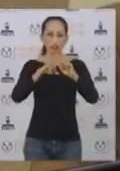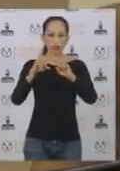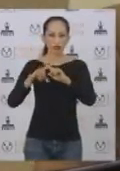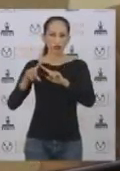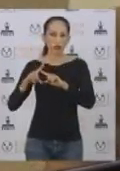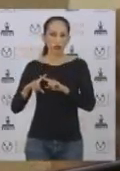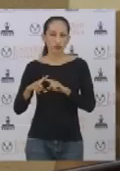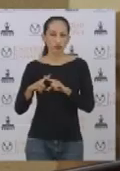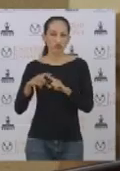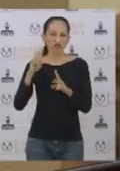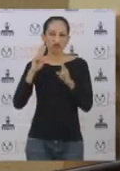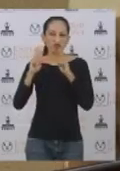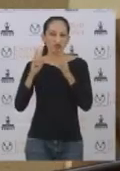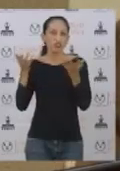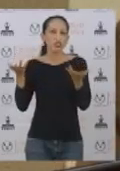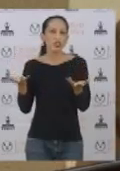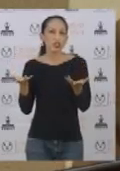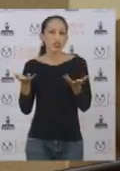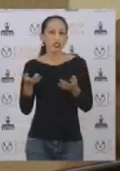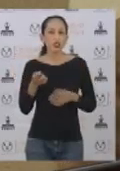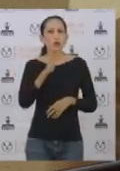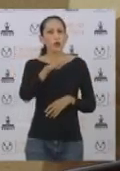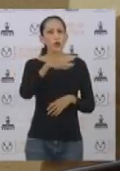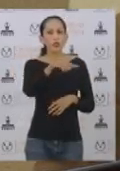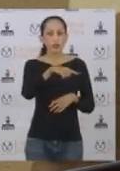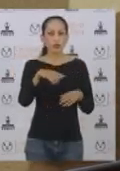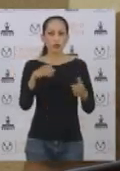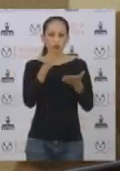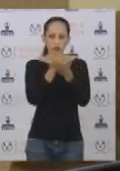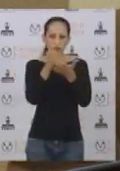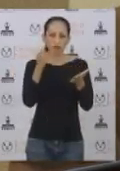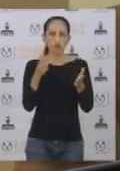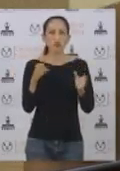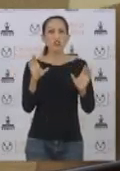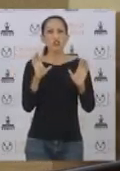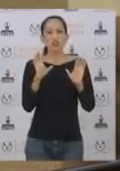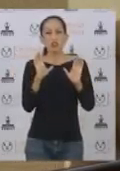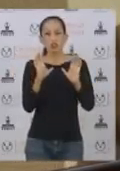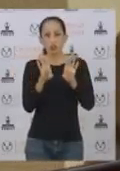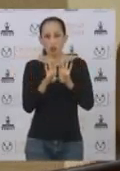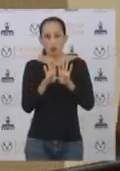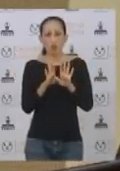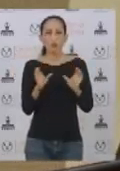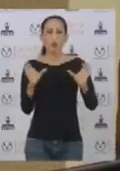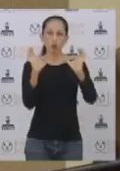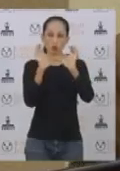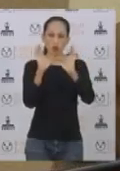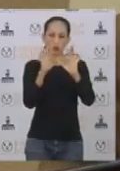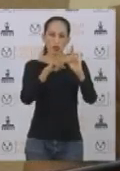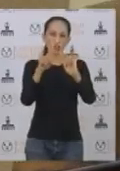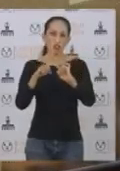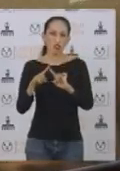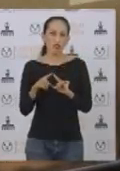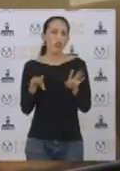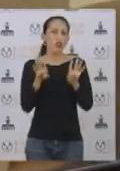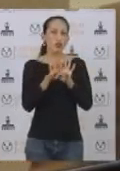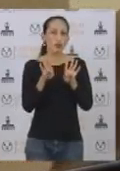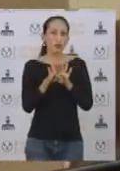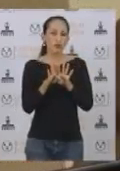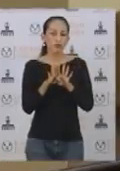universitarios. ¿Cómo lo estás haciendo para certificar esta carrera? ¿O qué tengo que hacer para alcanzar esta certificación